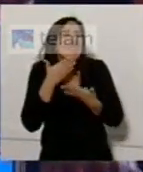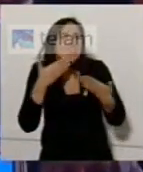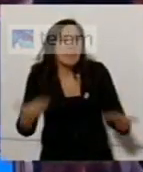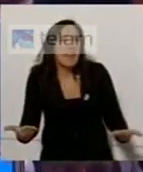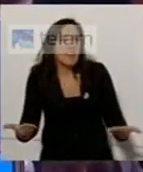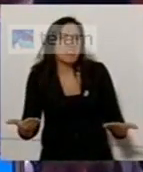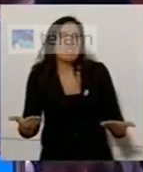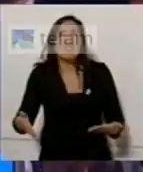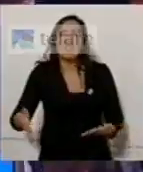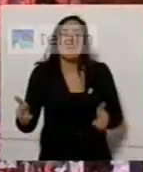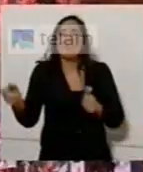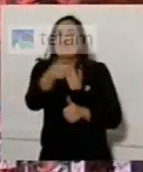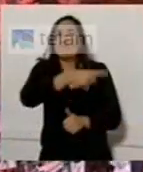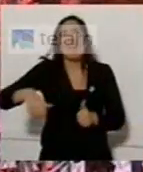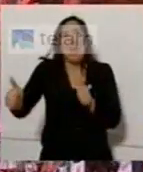el acompañamiento